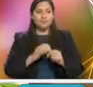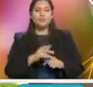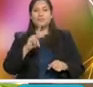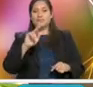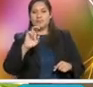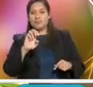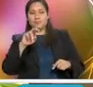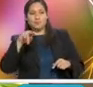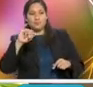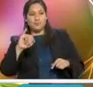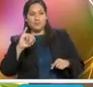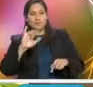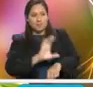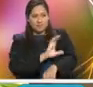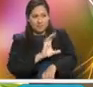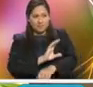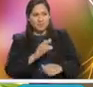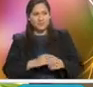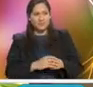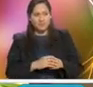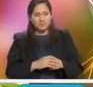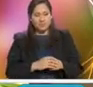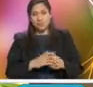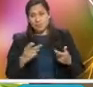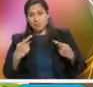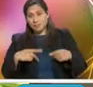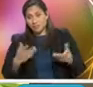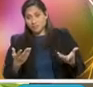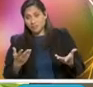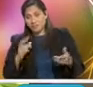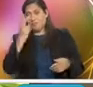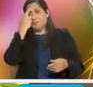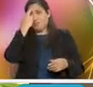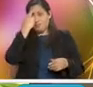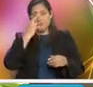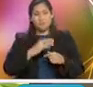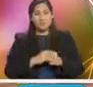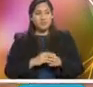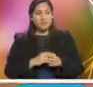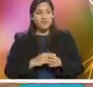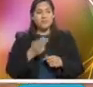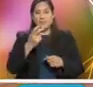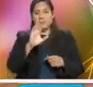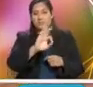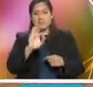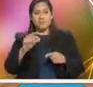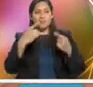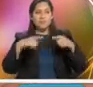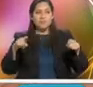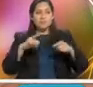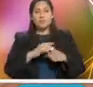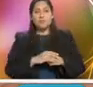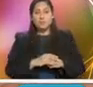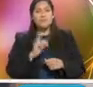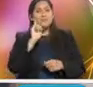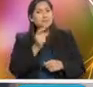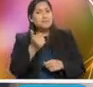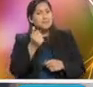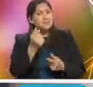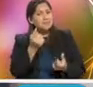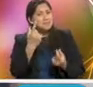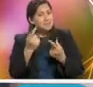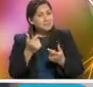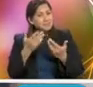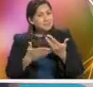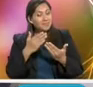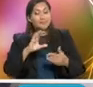y los Eléctricos, ¿no? También eso hizo pues, que la gente recordara estas épocas de la música, ¿no? Y había pocas mujeres, fíjate, le